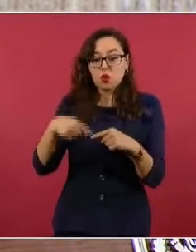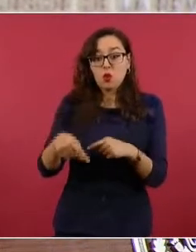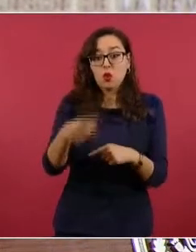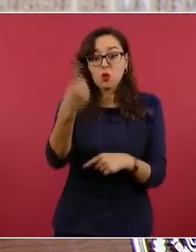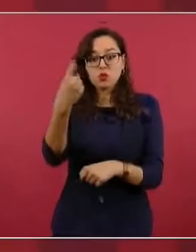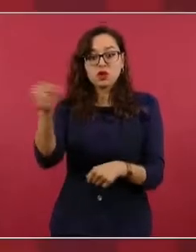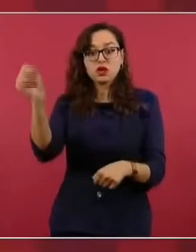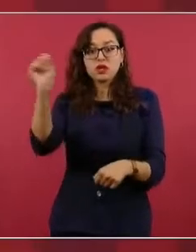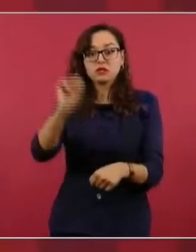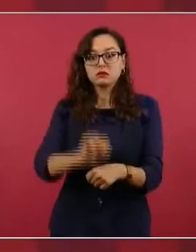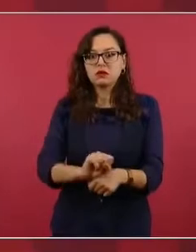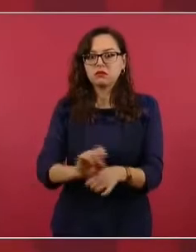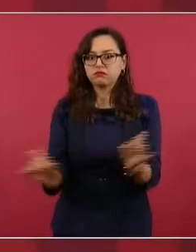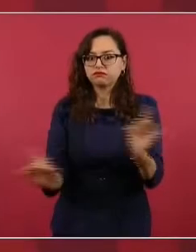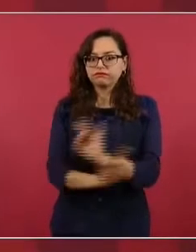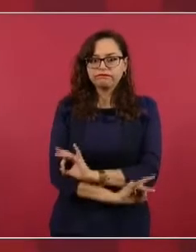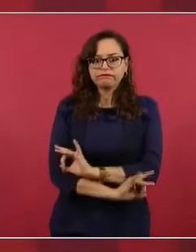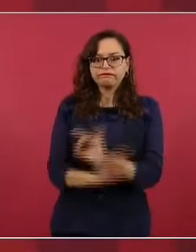la llamada consulta